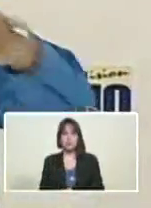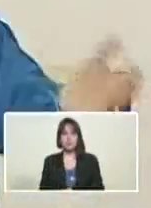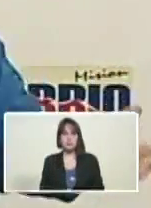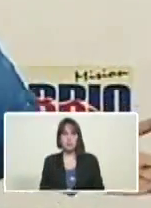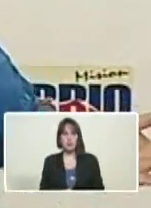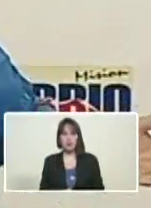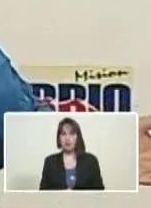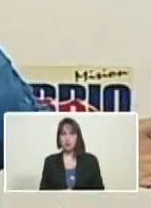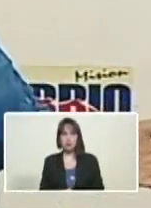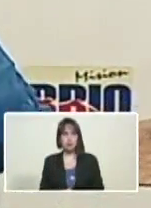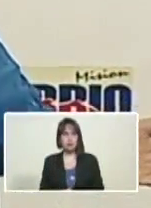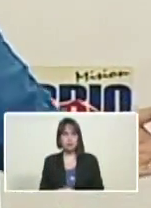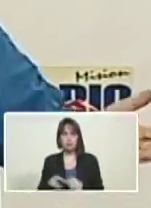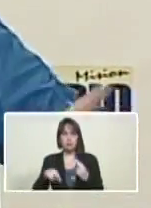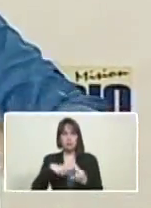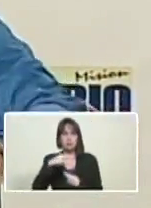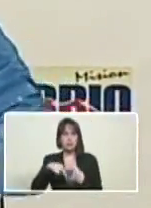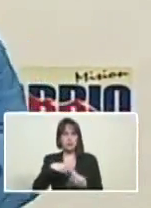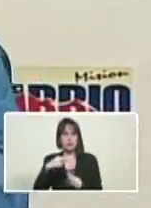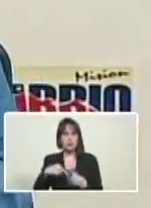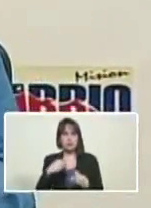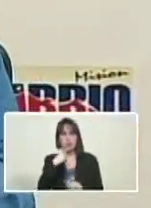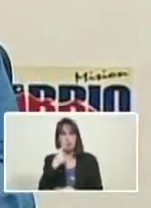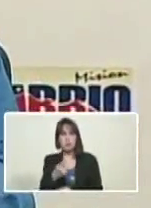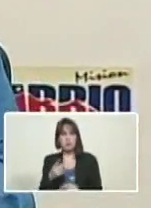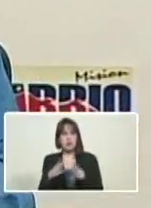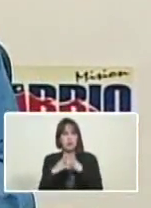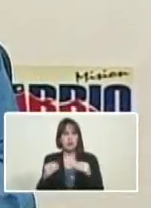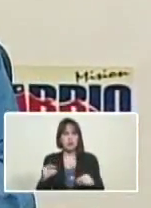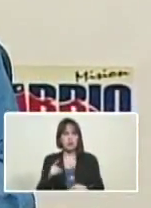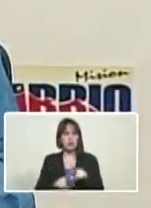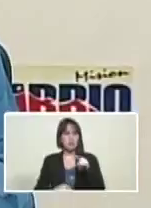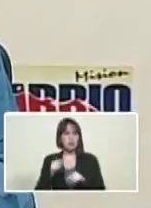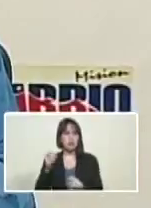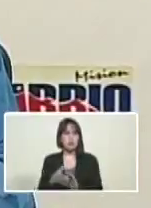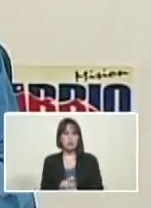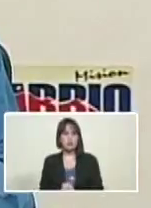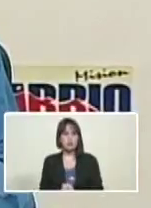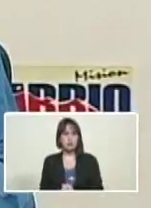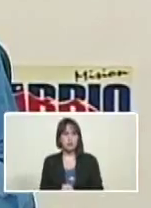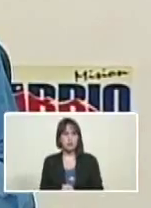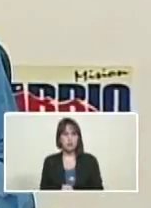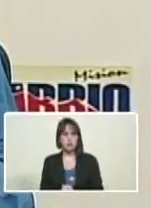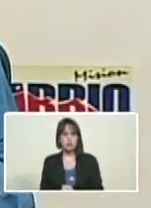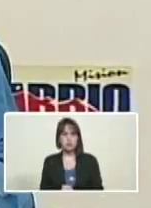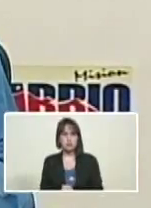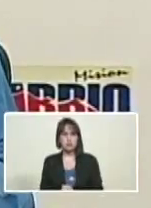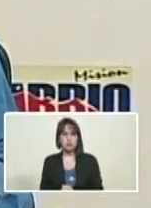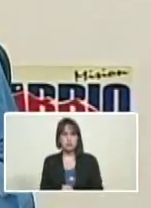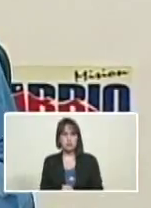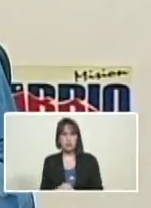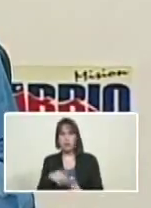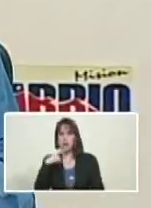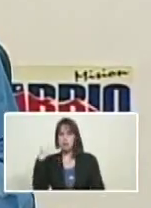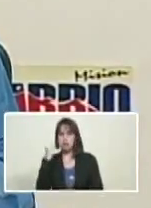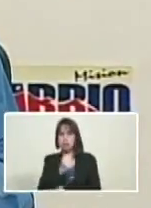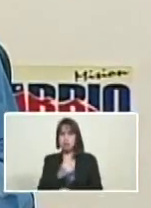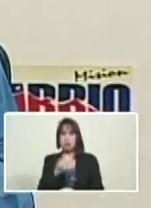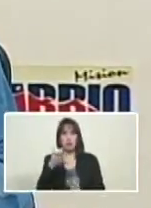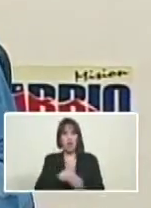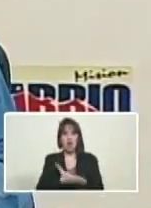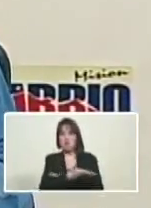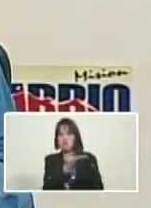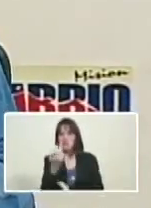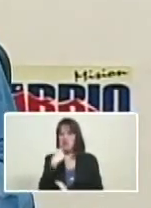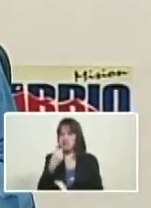revolución tenemos que decir todo. ¿Ustedes saben por qué? Porque en un momento dado se impuso el criterio de que ustedes no